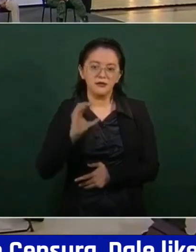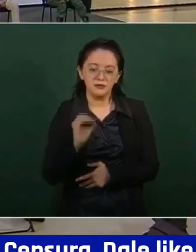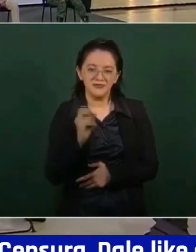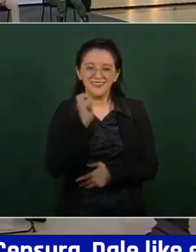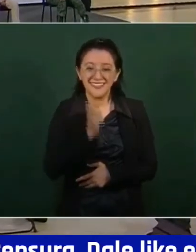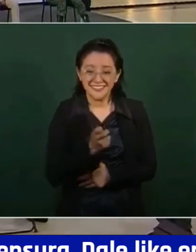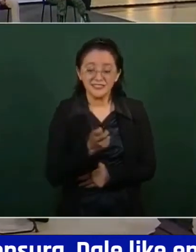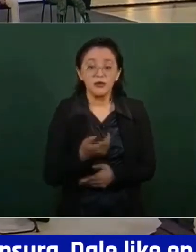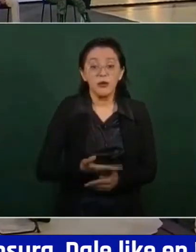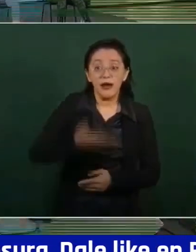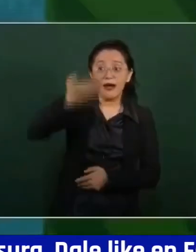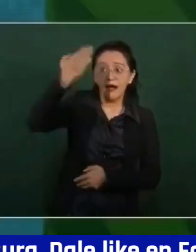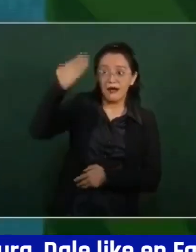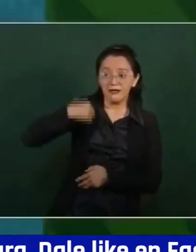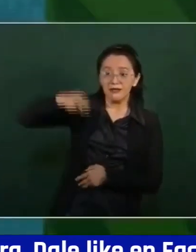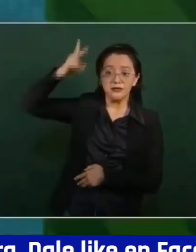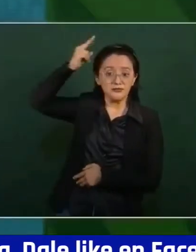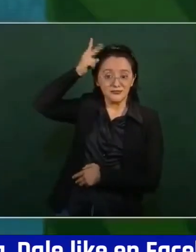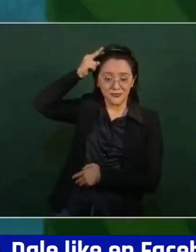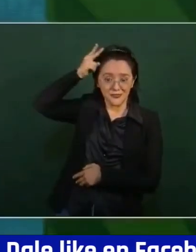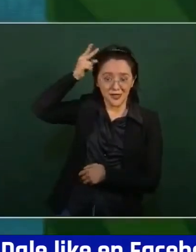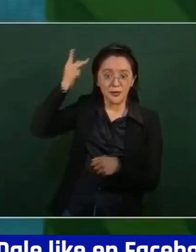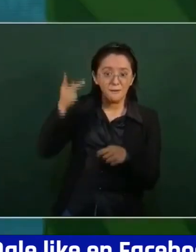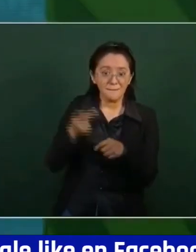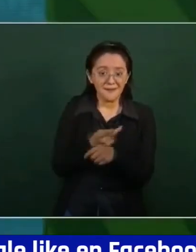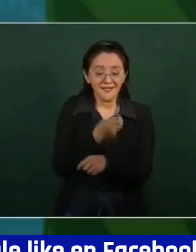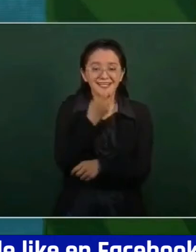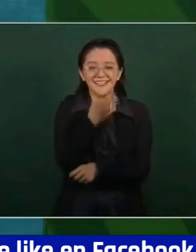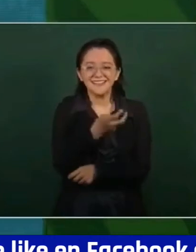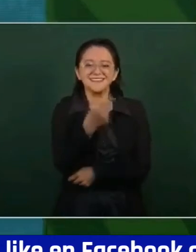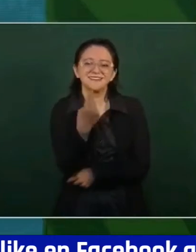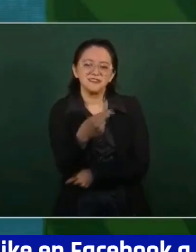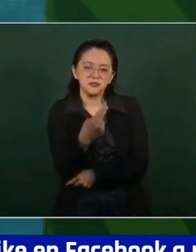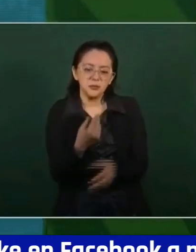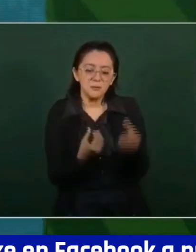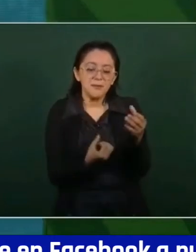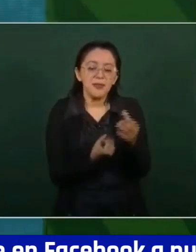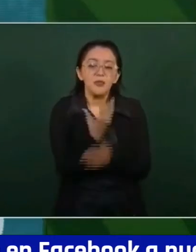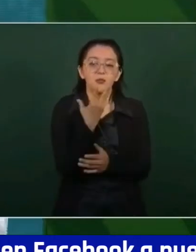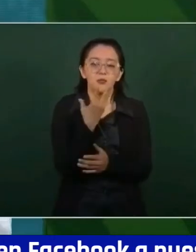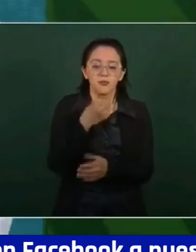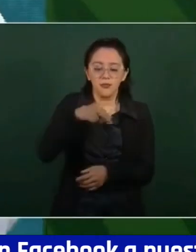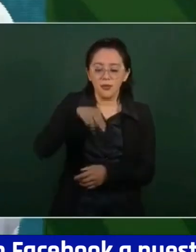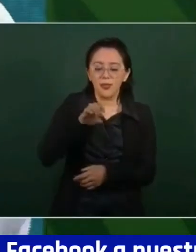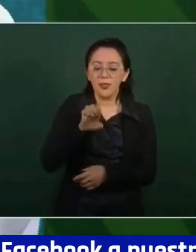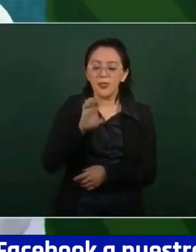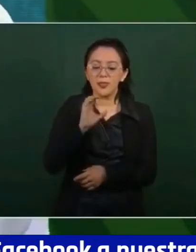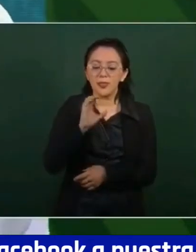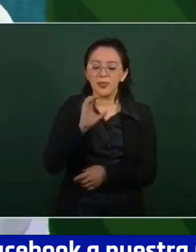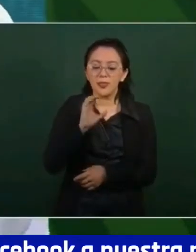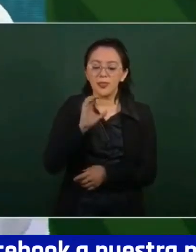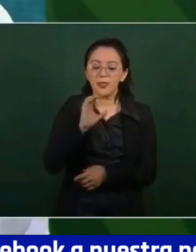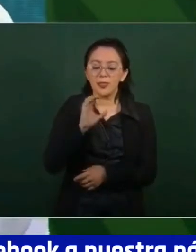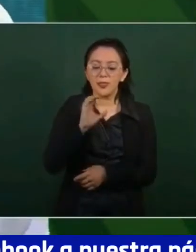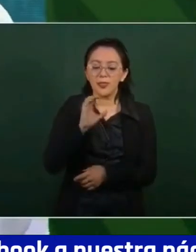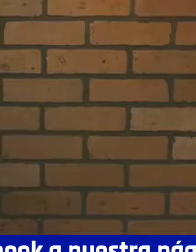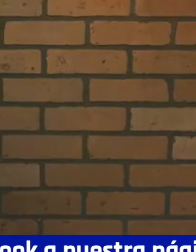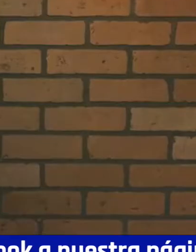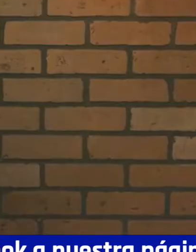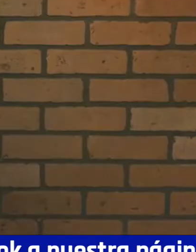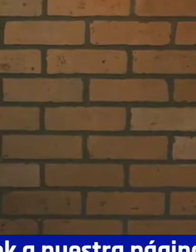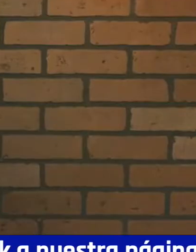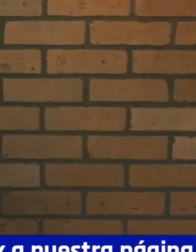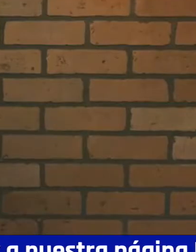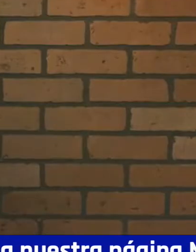eso hablamos que es neoporfirismo. Entonces,